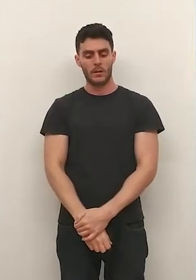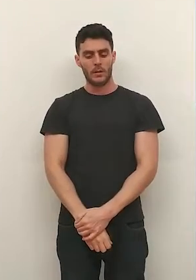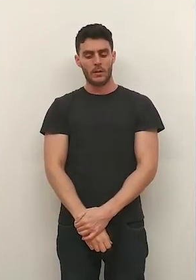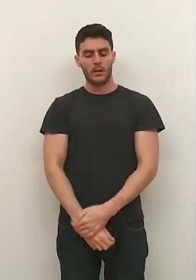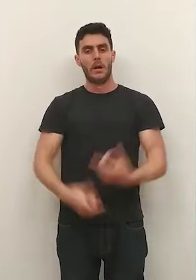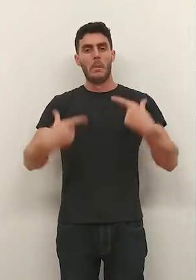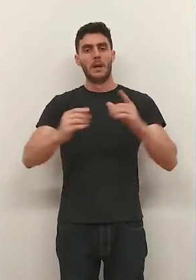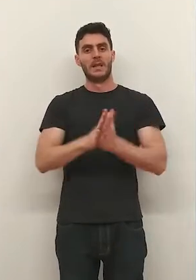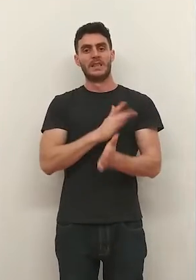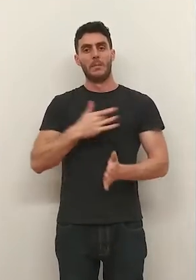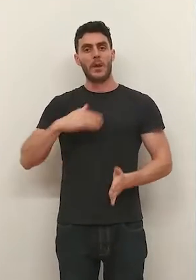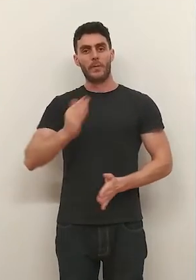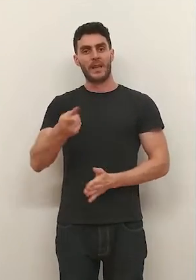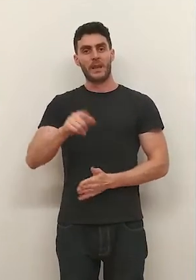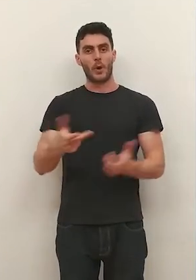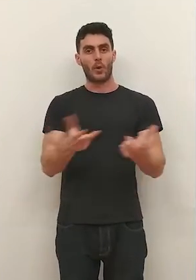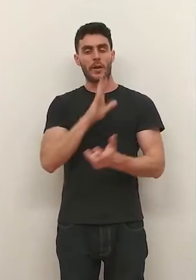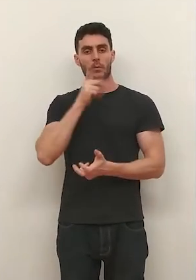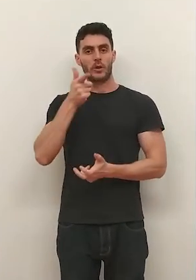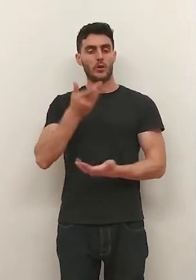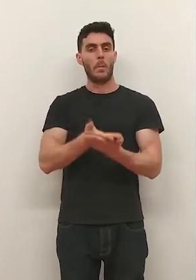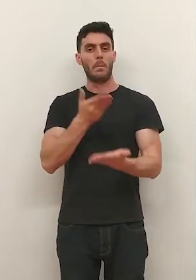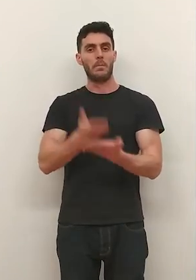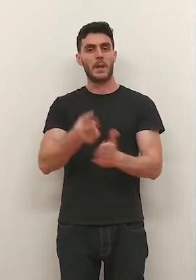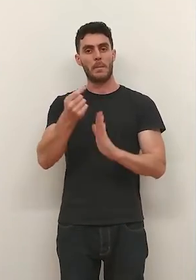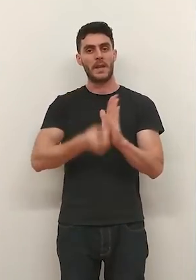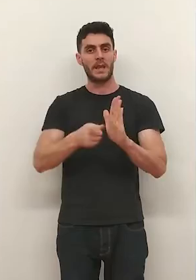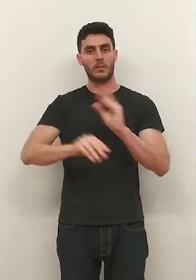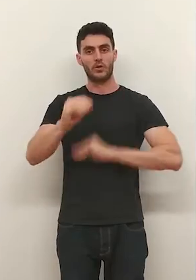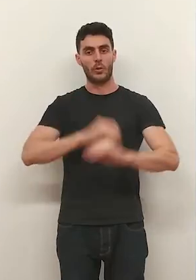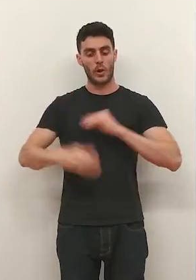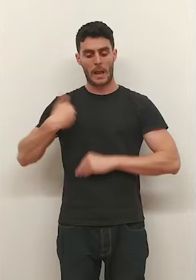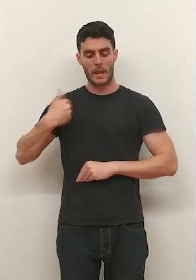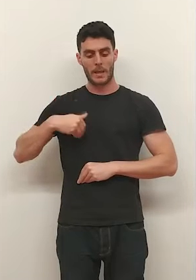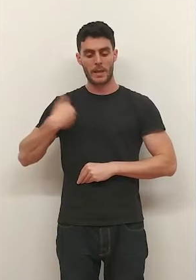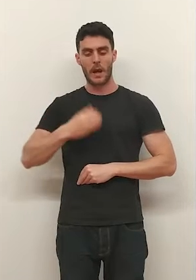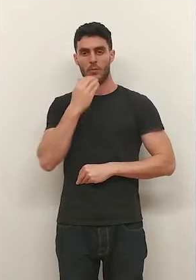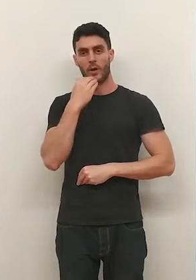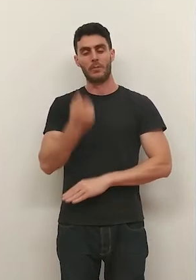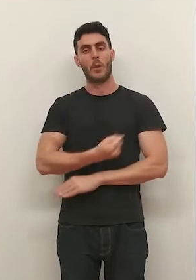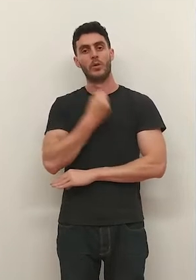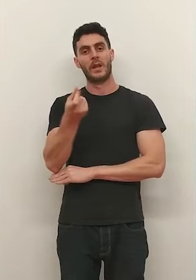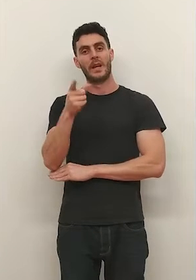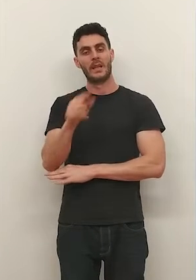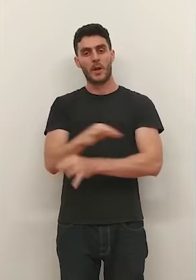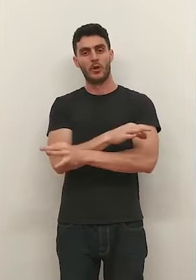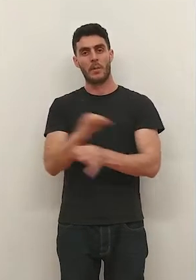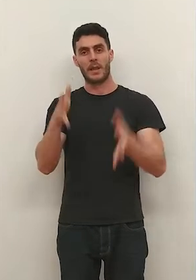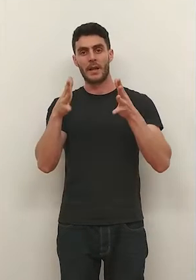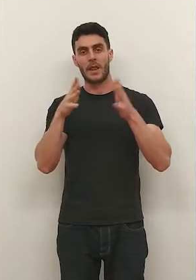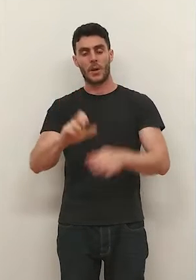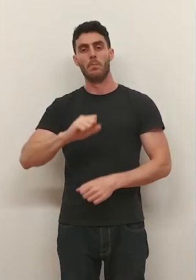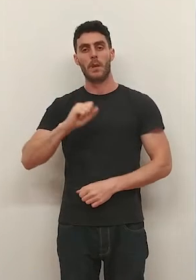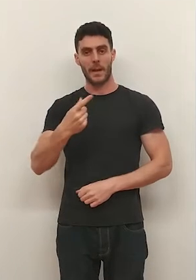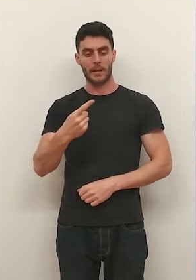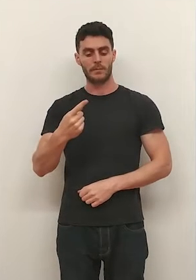la planta del San Pedro, pero también a urgencias. Por eso reclaman medidas y soluciones ya. Tales como potenciar y optimizar la atención